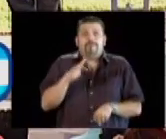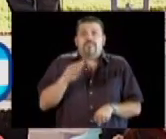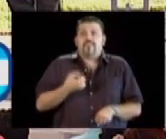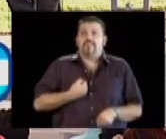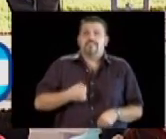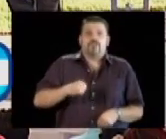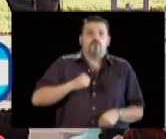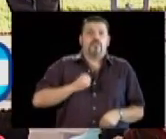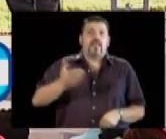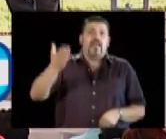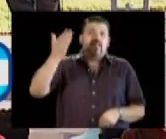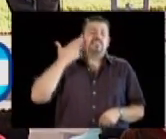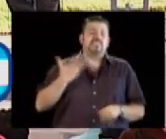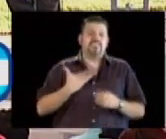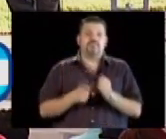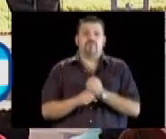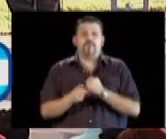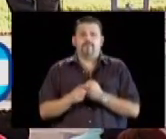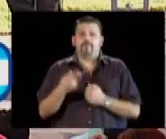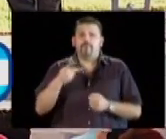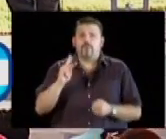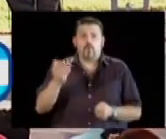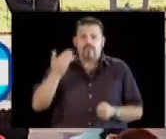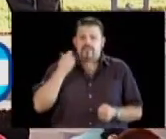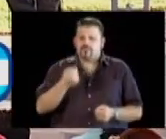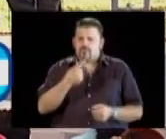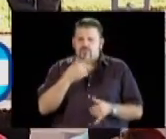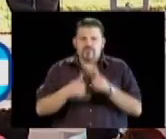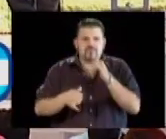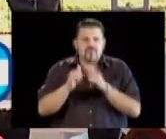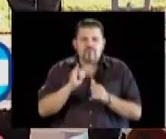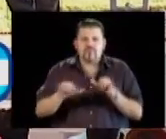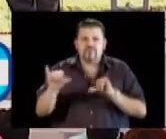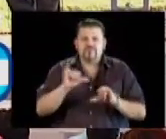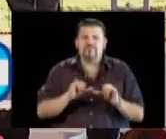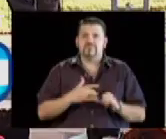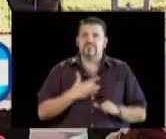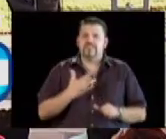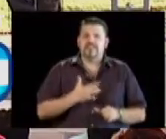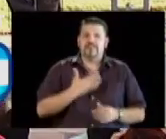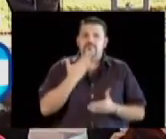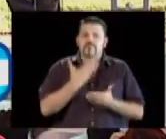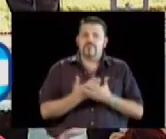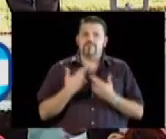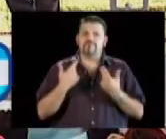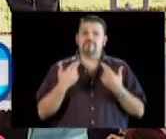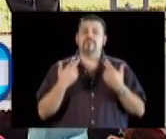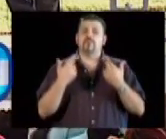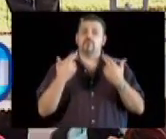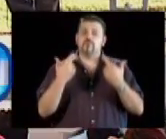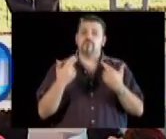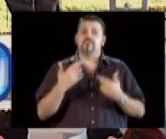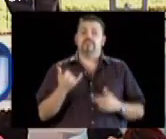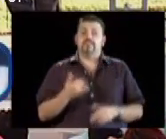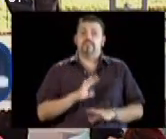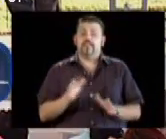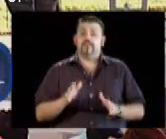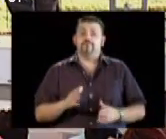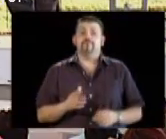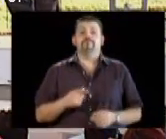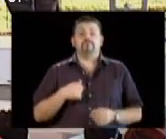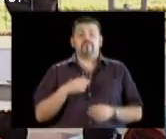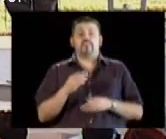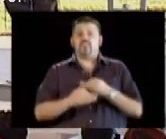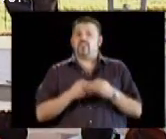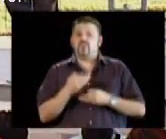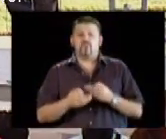la que ya tenía, y al estar consumiendo los productos, obviamente, bueno, pues toda la parte interna se empezó a mejorar y todo